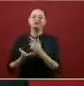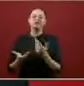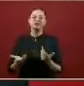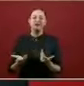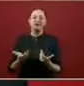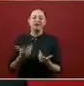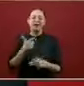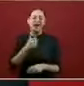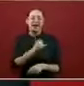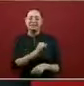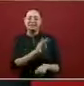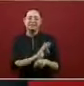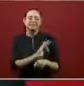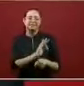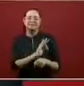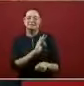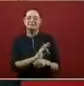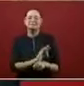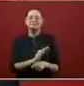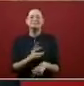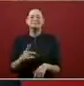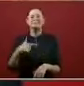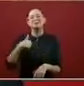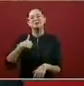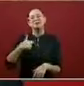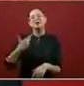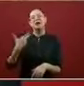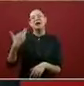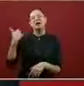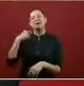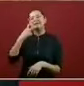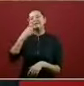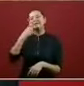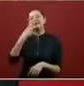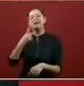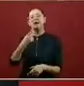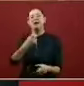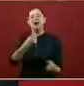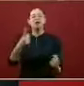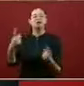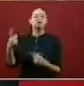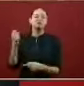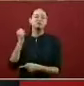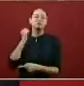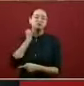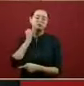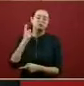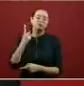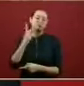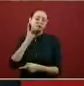Yo comentaba en una ocasión que habían legisladores